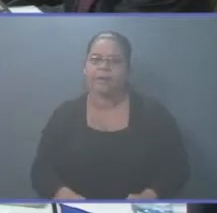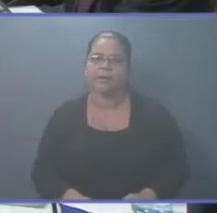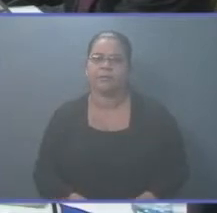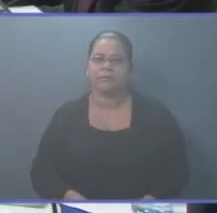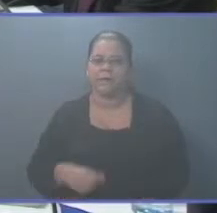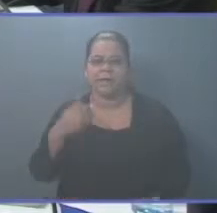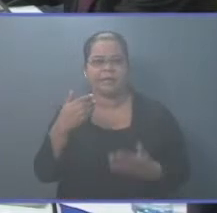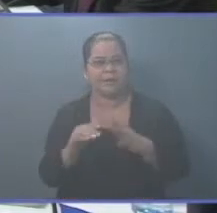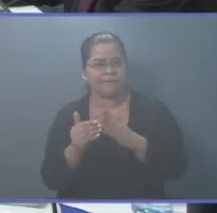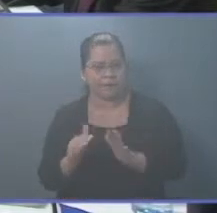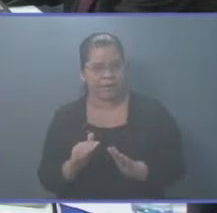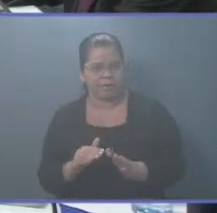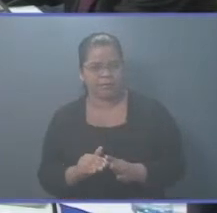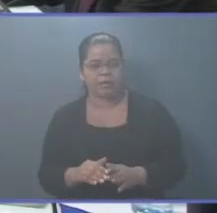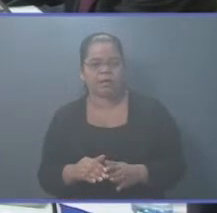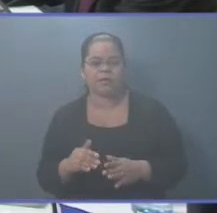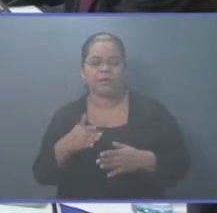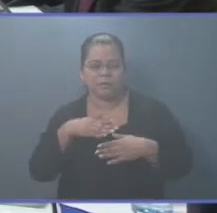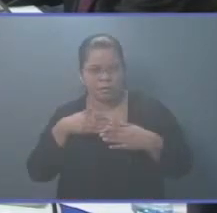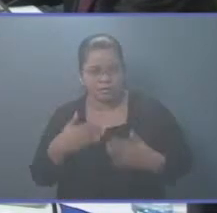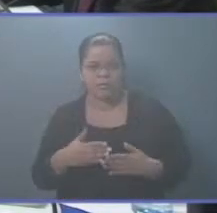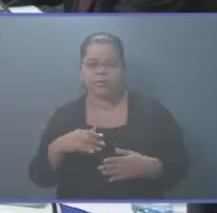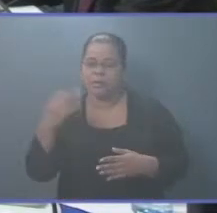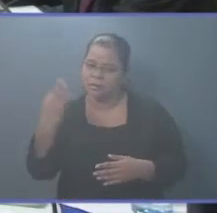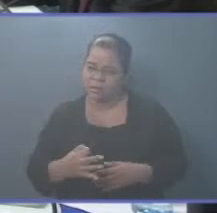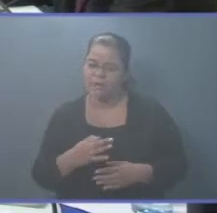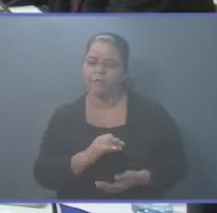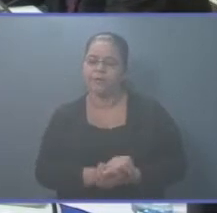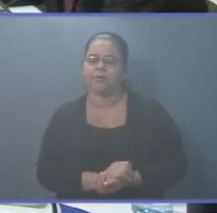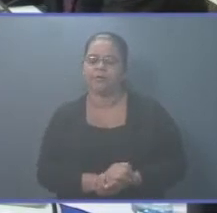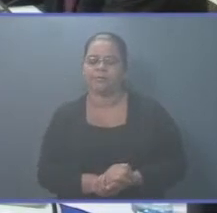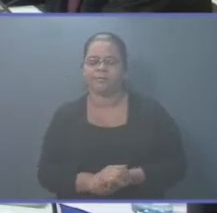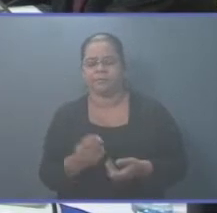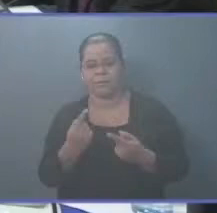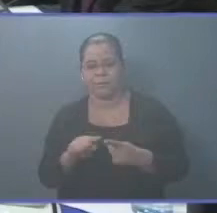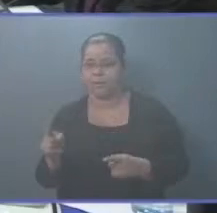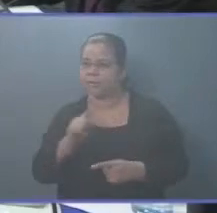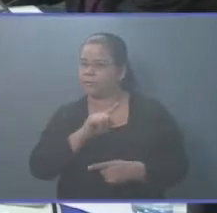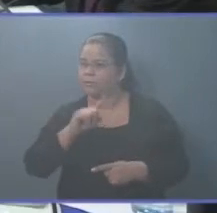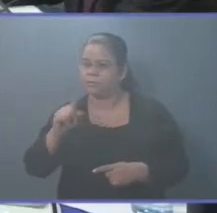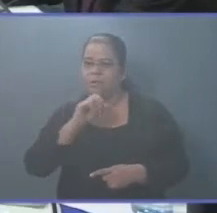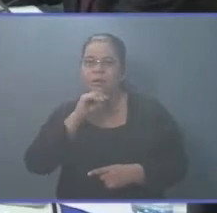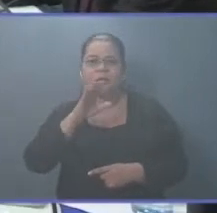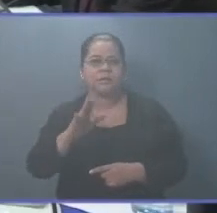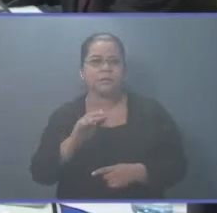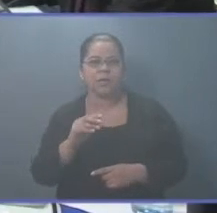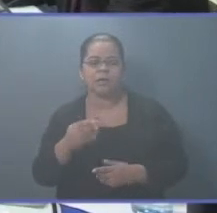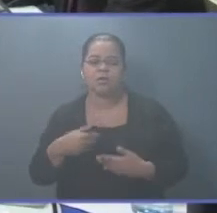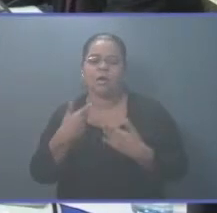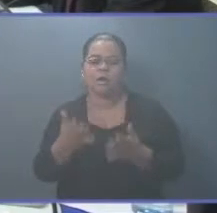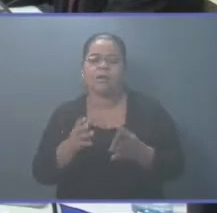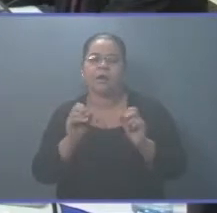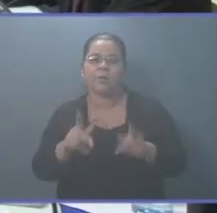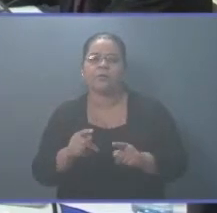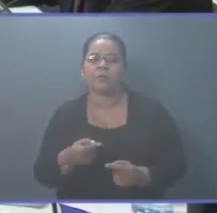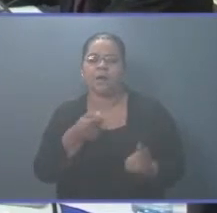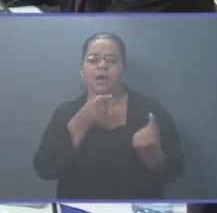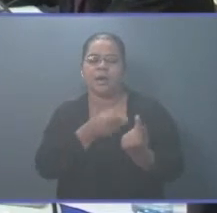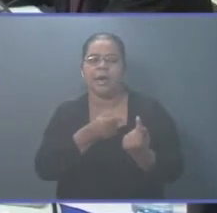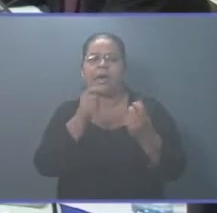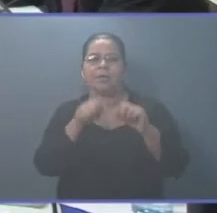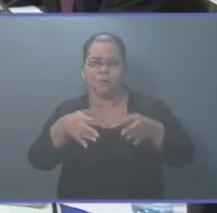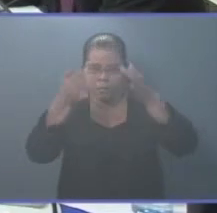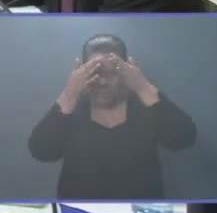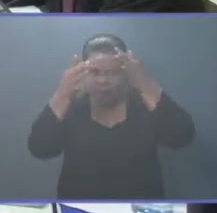sean incautados, tendrá que sustanciarlo, por supuesto, pero no le deja la discrecionalidad a una